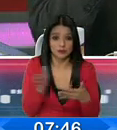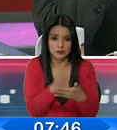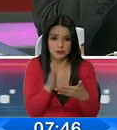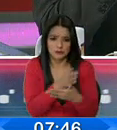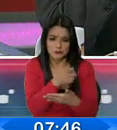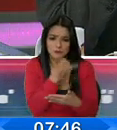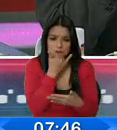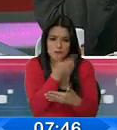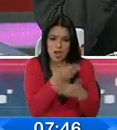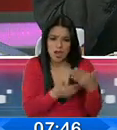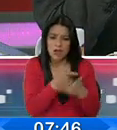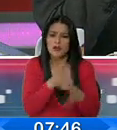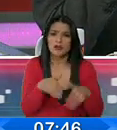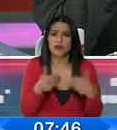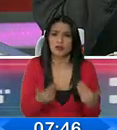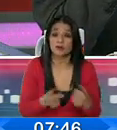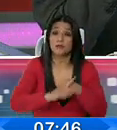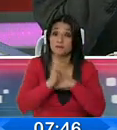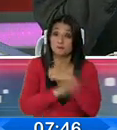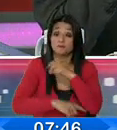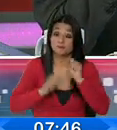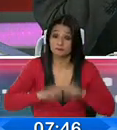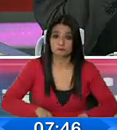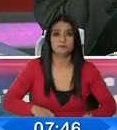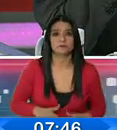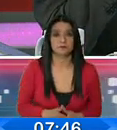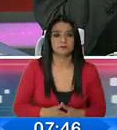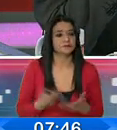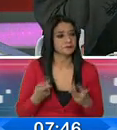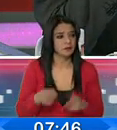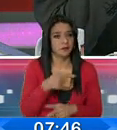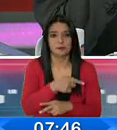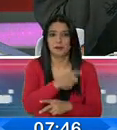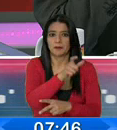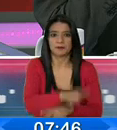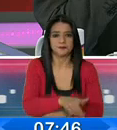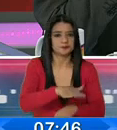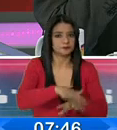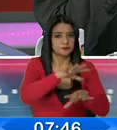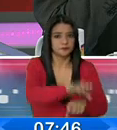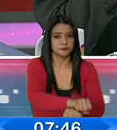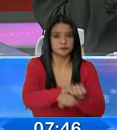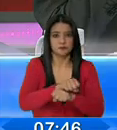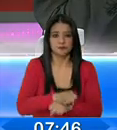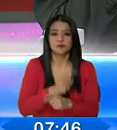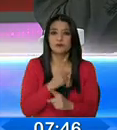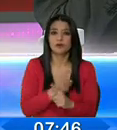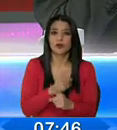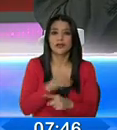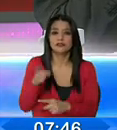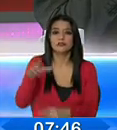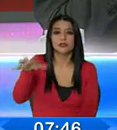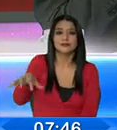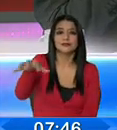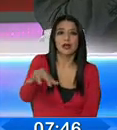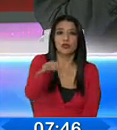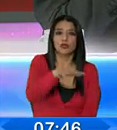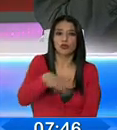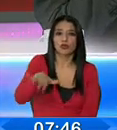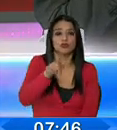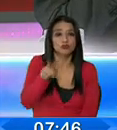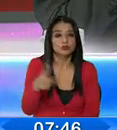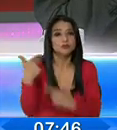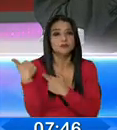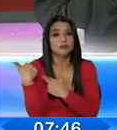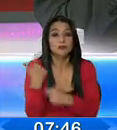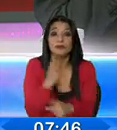delitos, sancionarlos y perseguirlos. Para eso existen estructuras del Estado que tienen esa